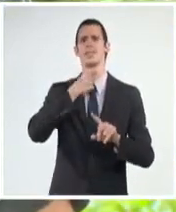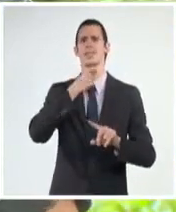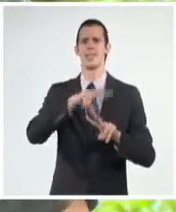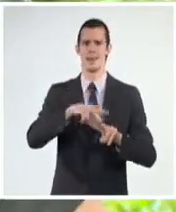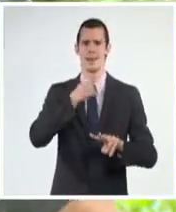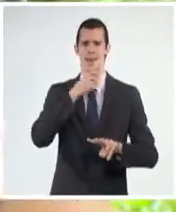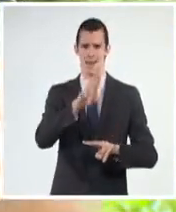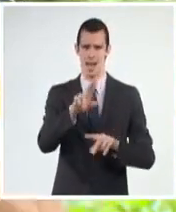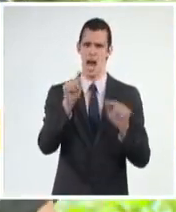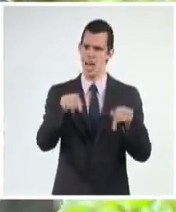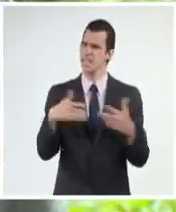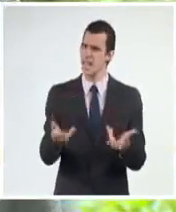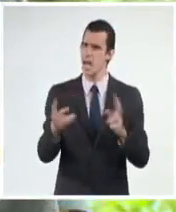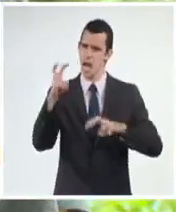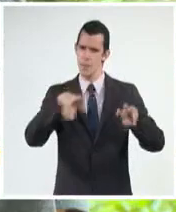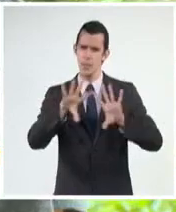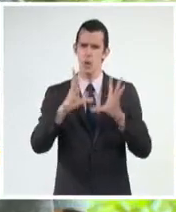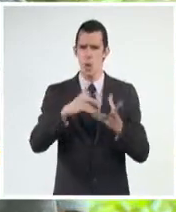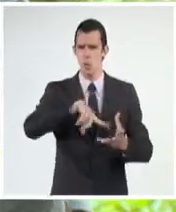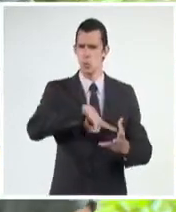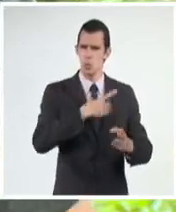un espacio online